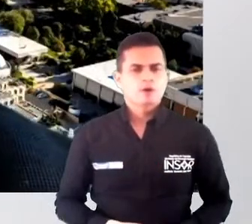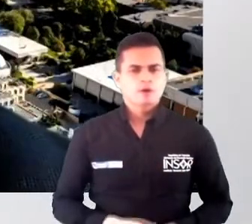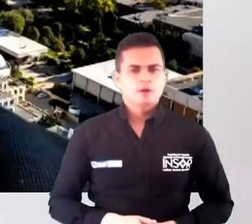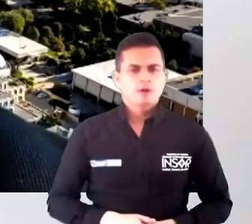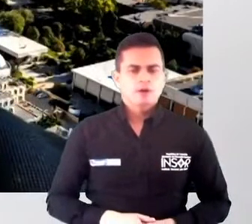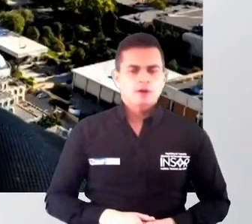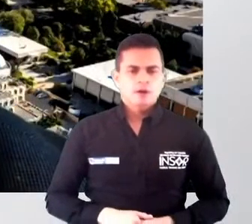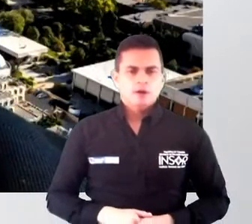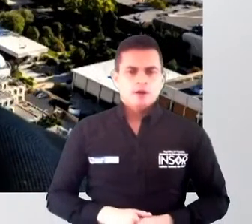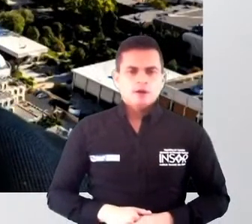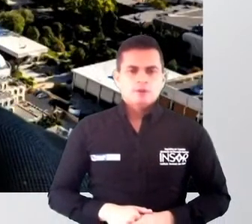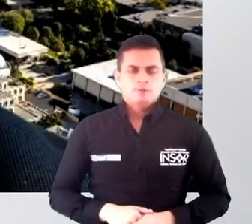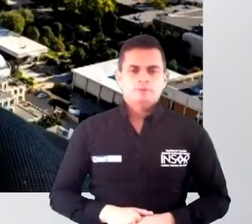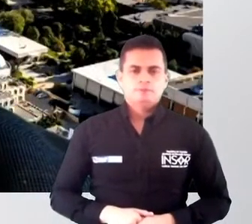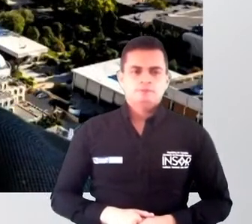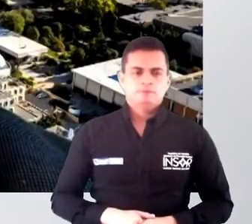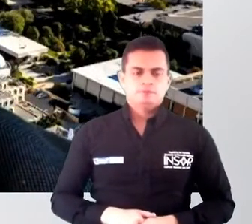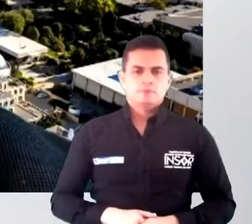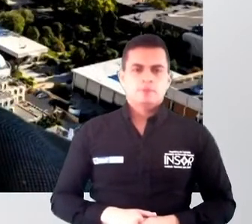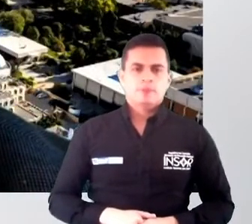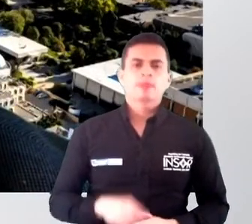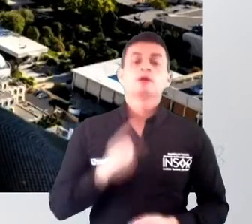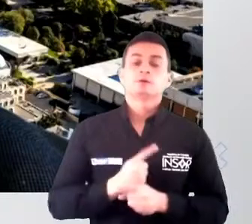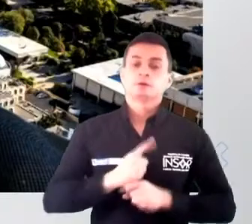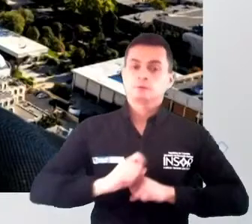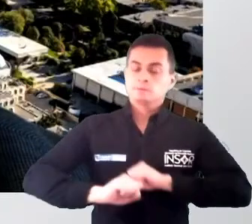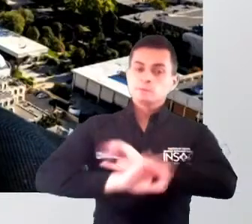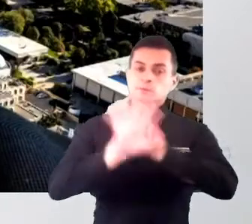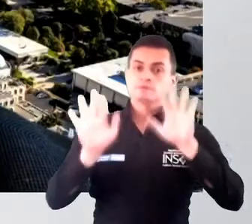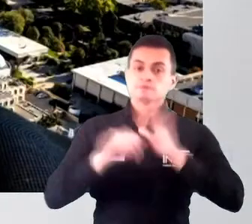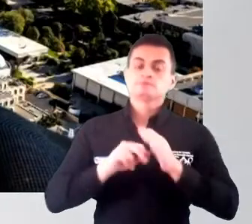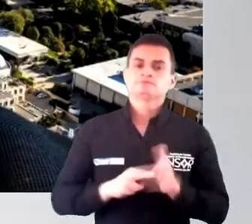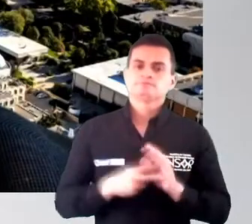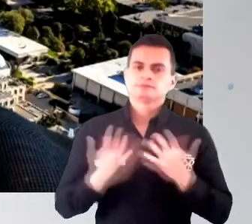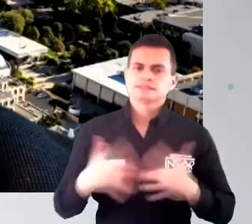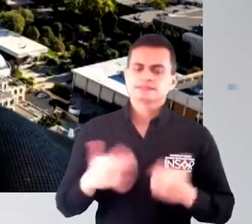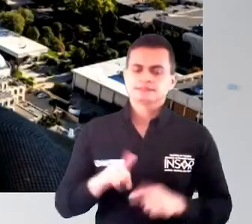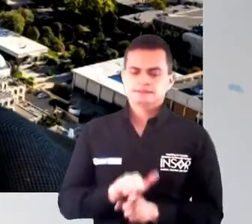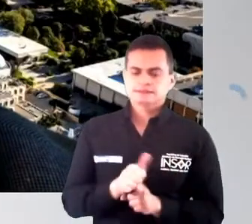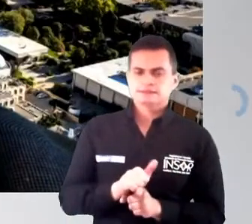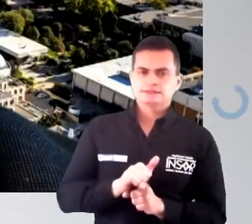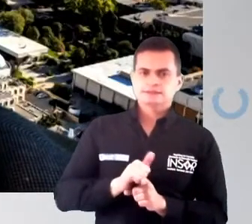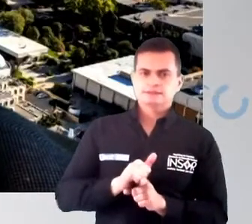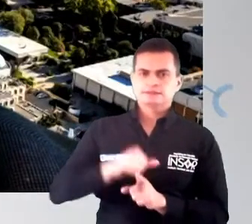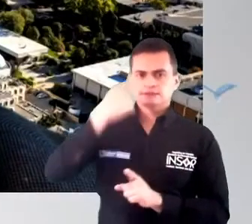Sí, claro. Es un balance muy desafiante para lograr.